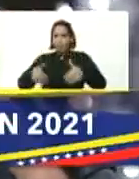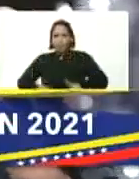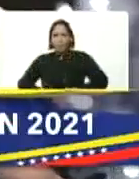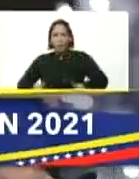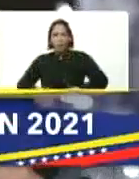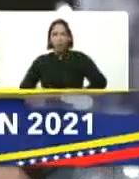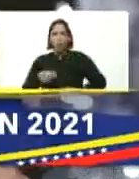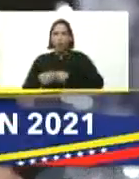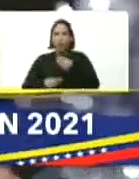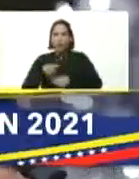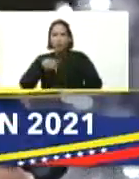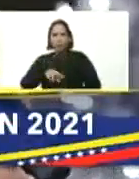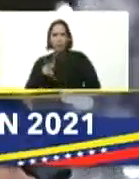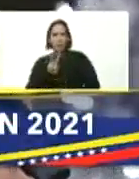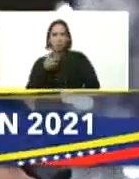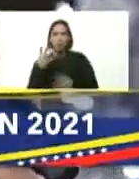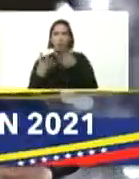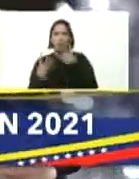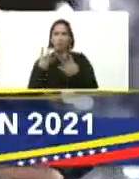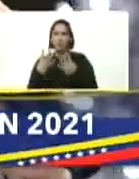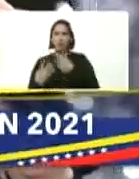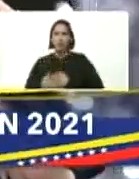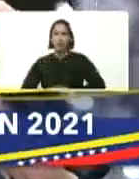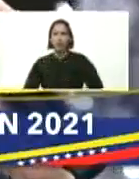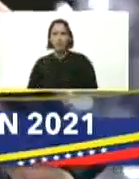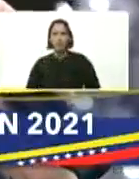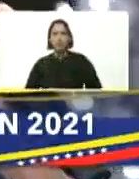que han hecho con la Feria Filben